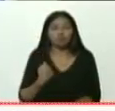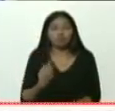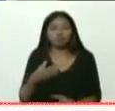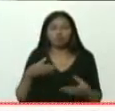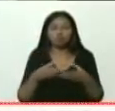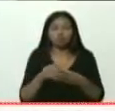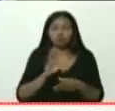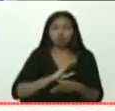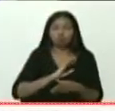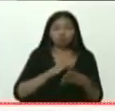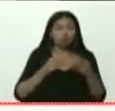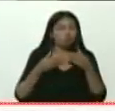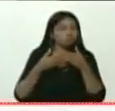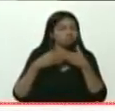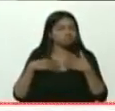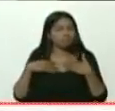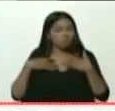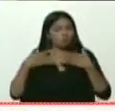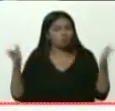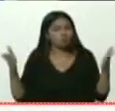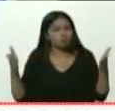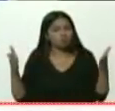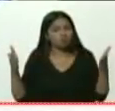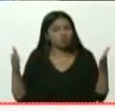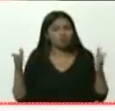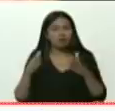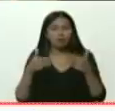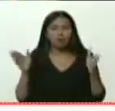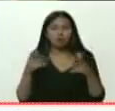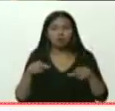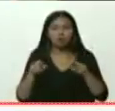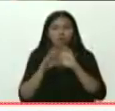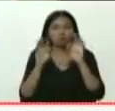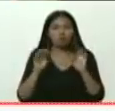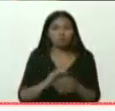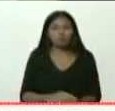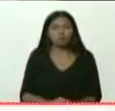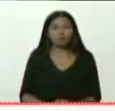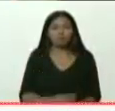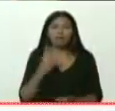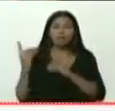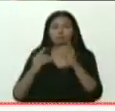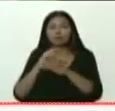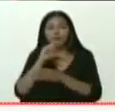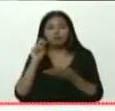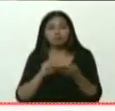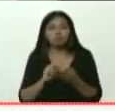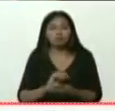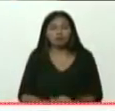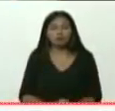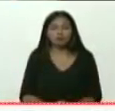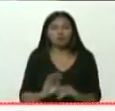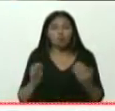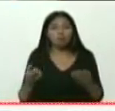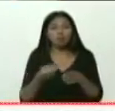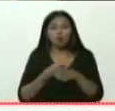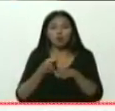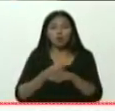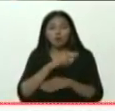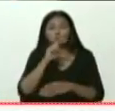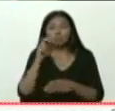parte, toda nuestra voluntad. Las puertas están abiertas al diálogo nacional y cuando el gobierno de